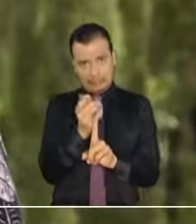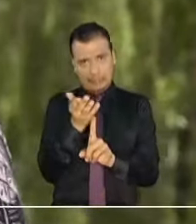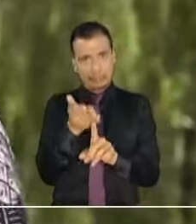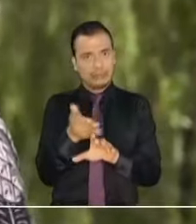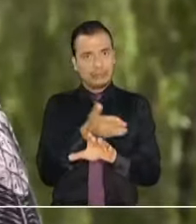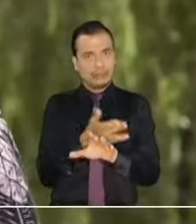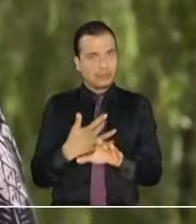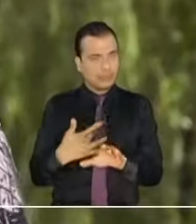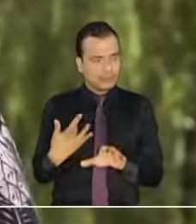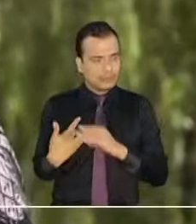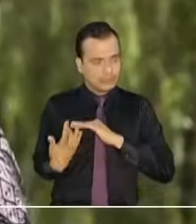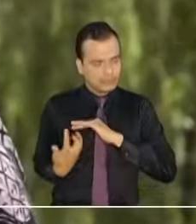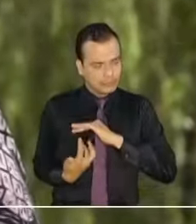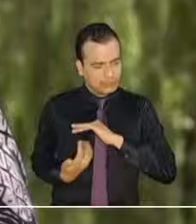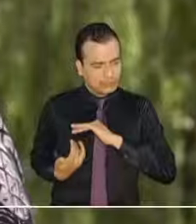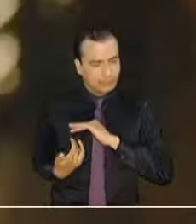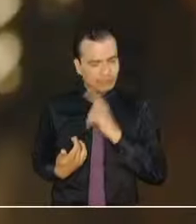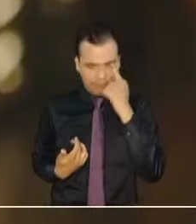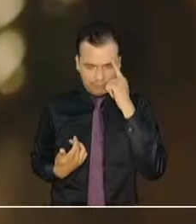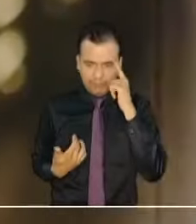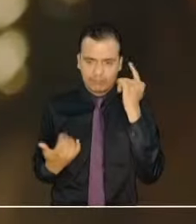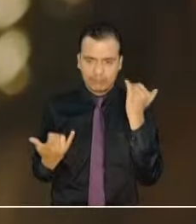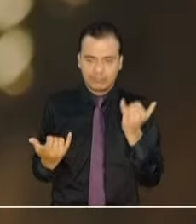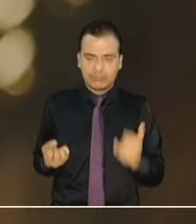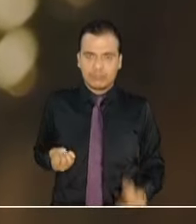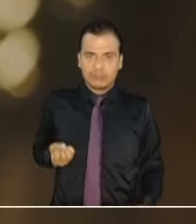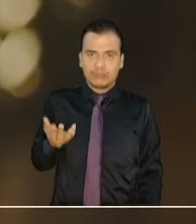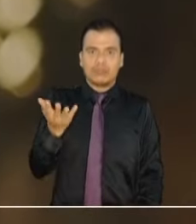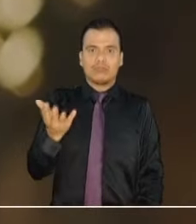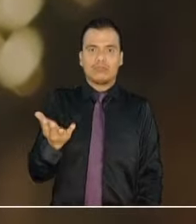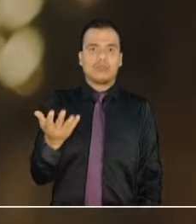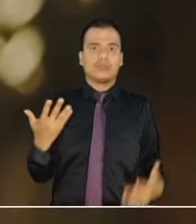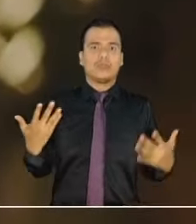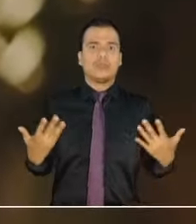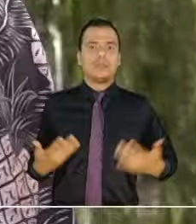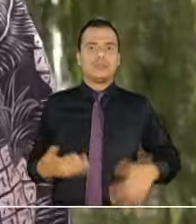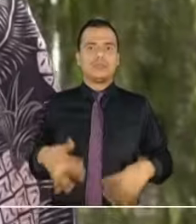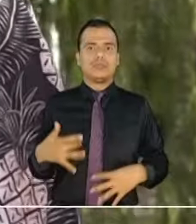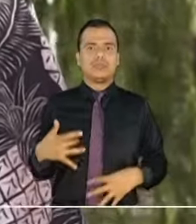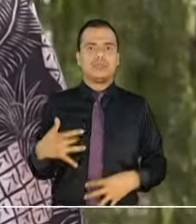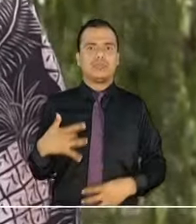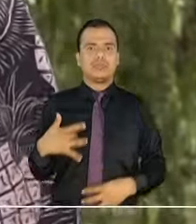que tenemos que expresarlo de la forma más amorosa, calurosa posible.